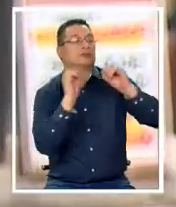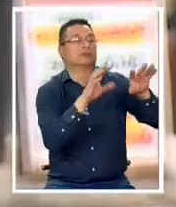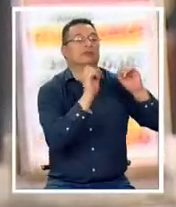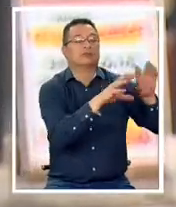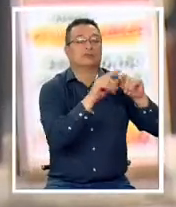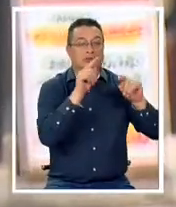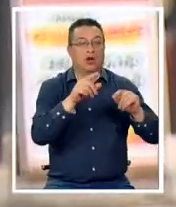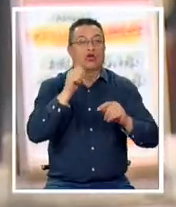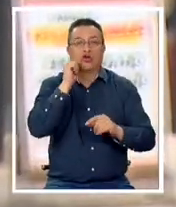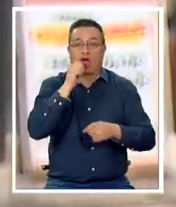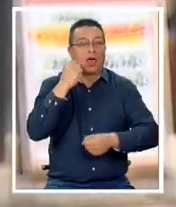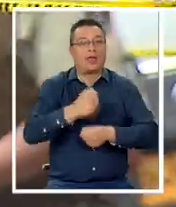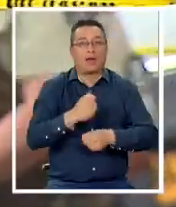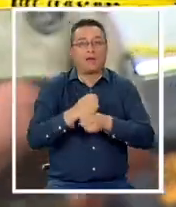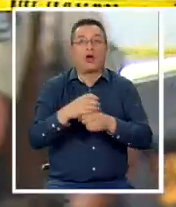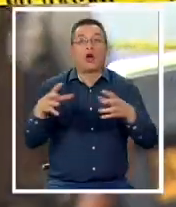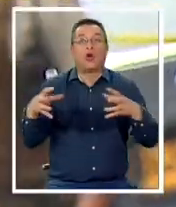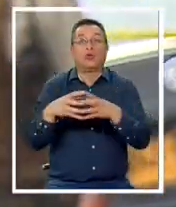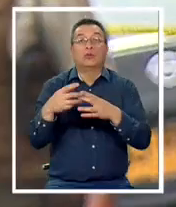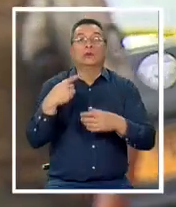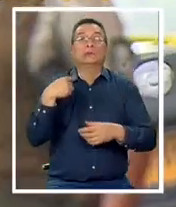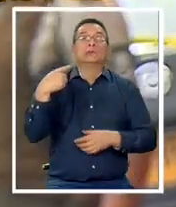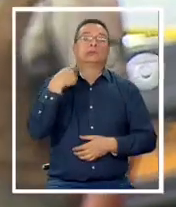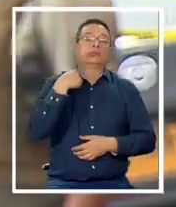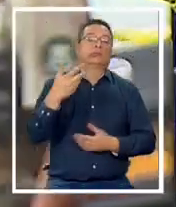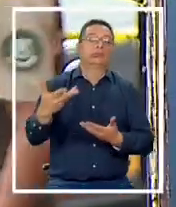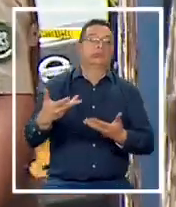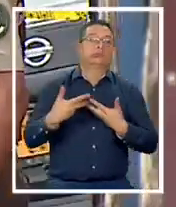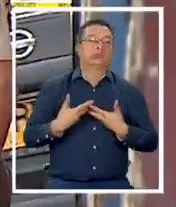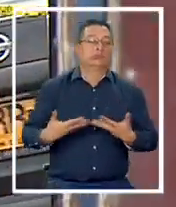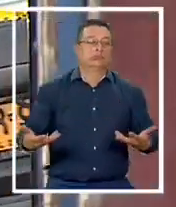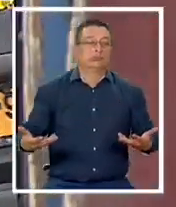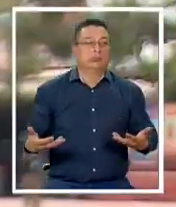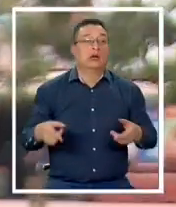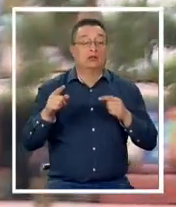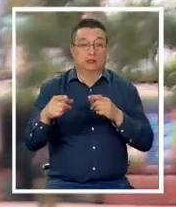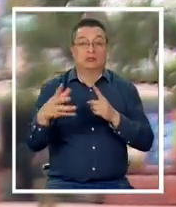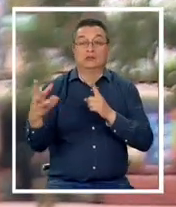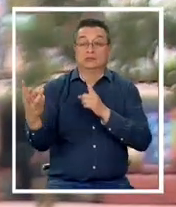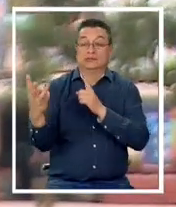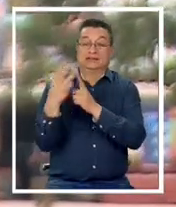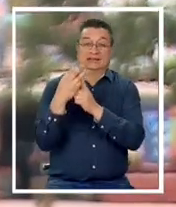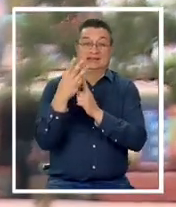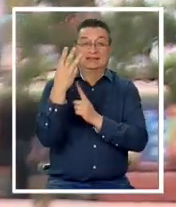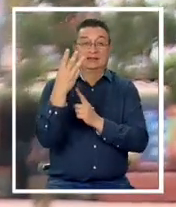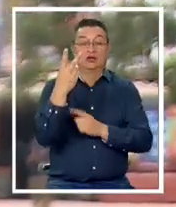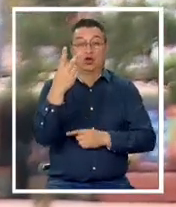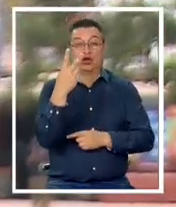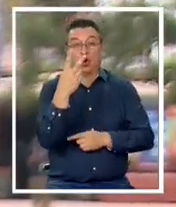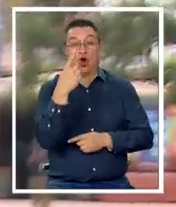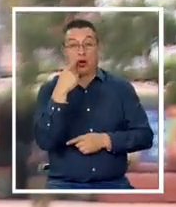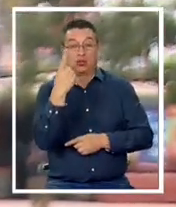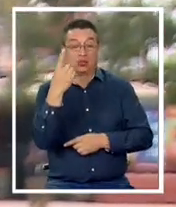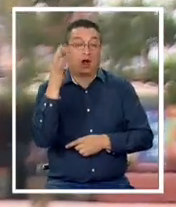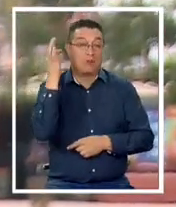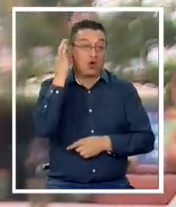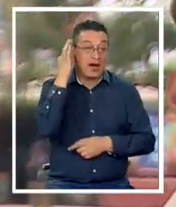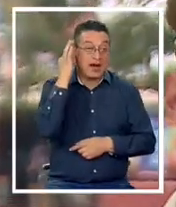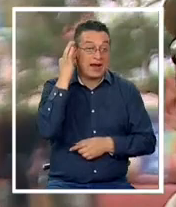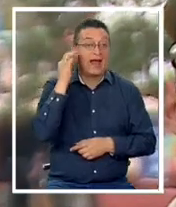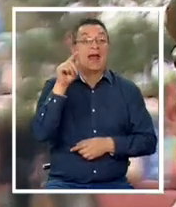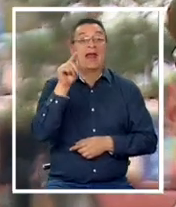trabajo diario que un grupo de delincuentes interrumpió de golpe. He abordado por tres sujetos, dos varones y una mujer,